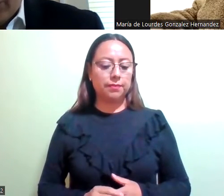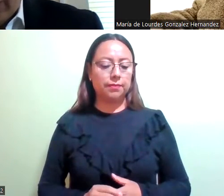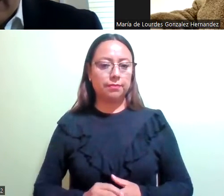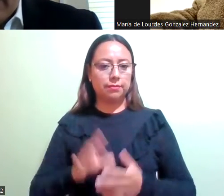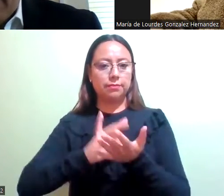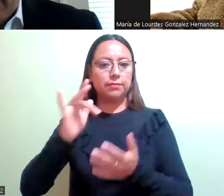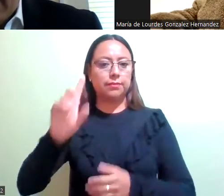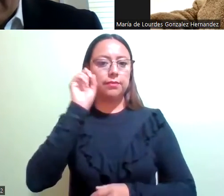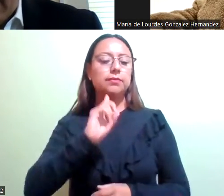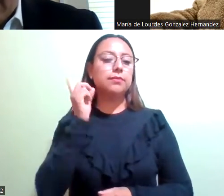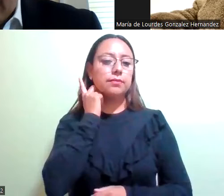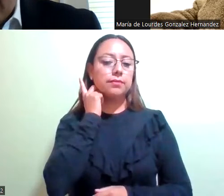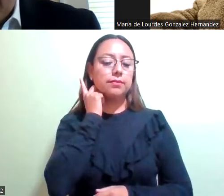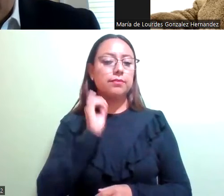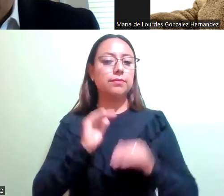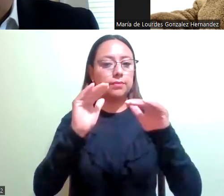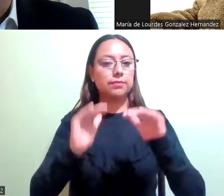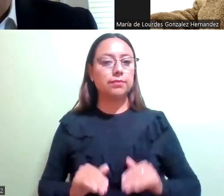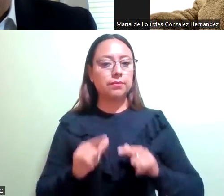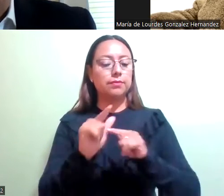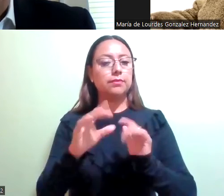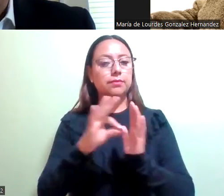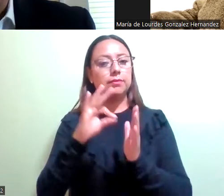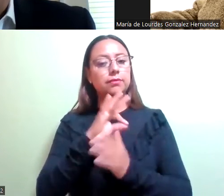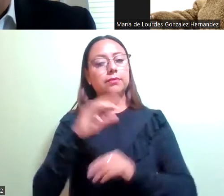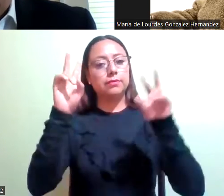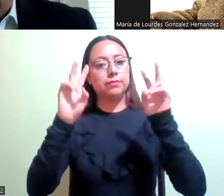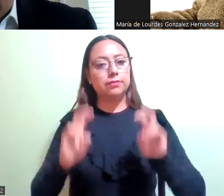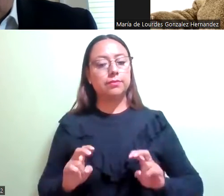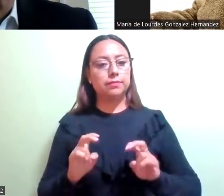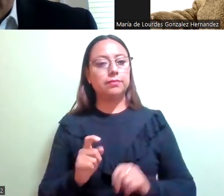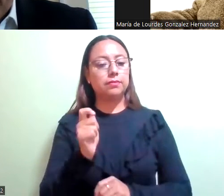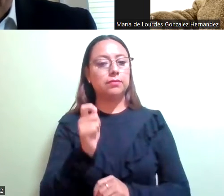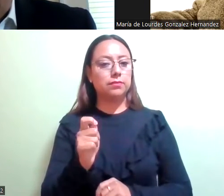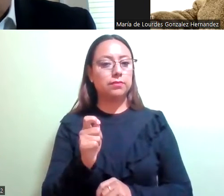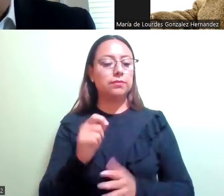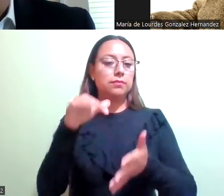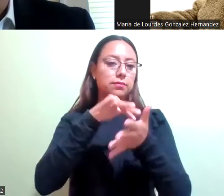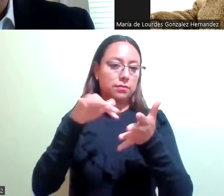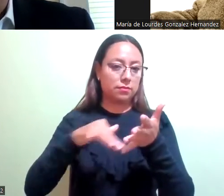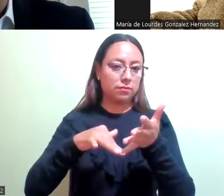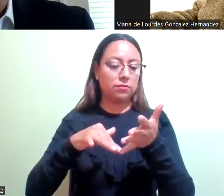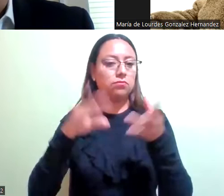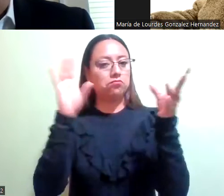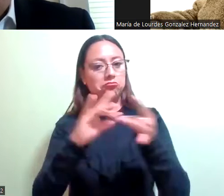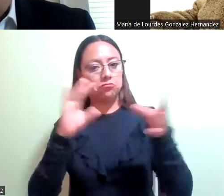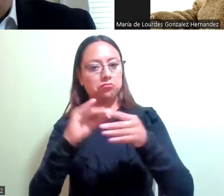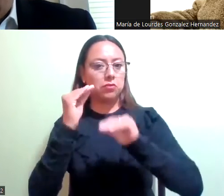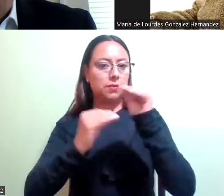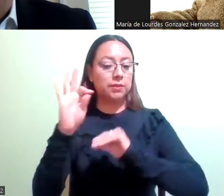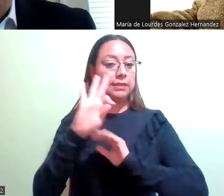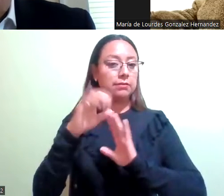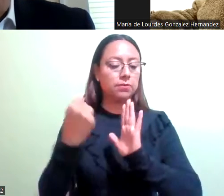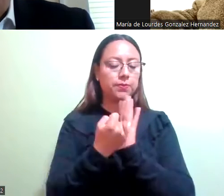Gracias, diputada. El siguiente punto del orden del día es la lectura, discusión y, en su